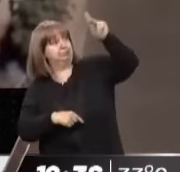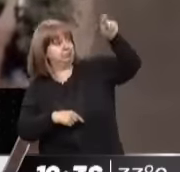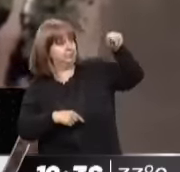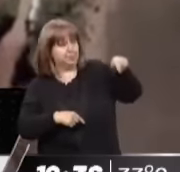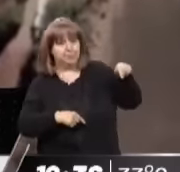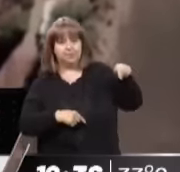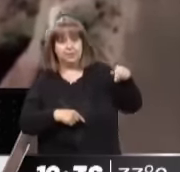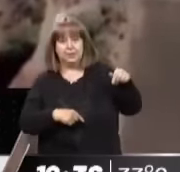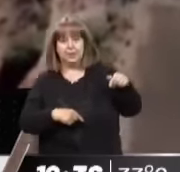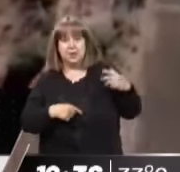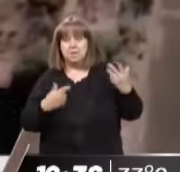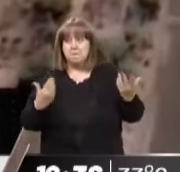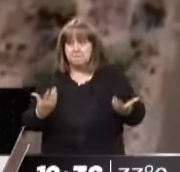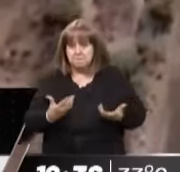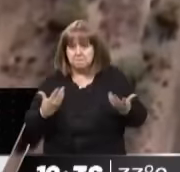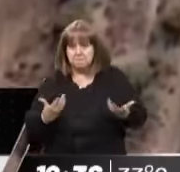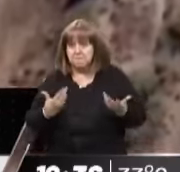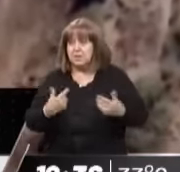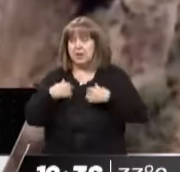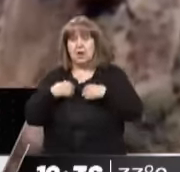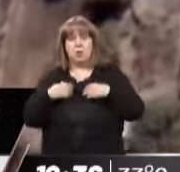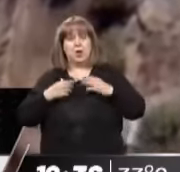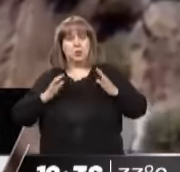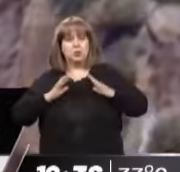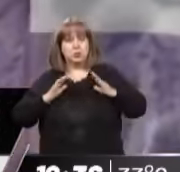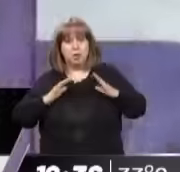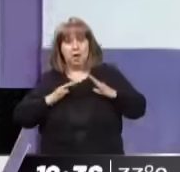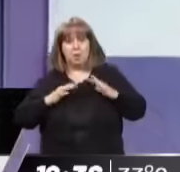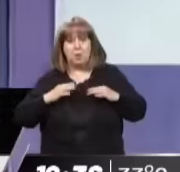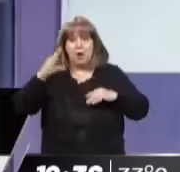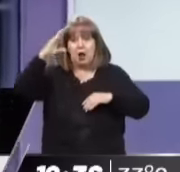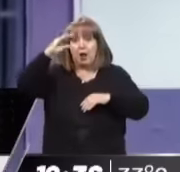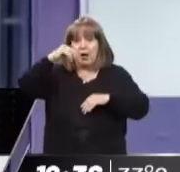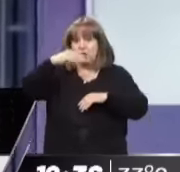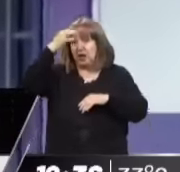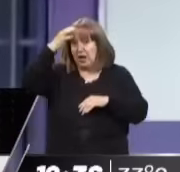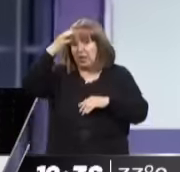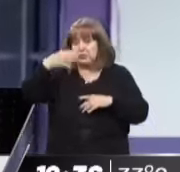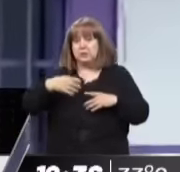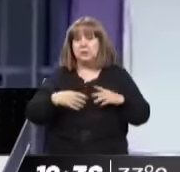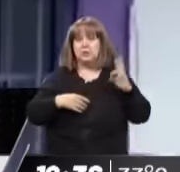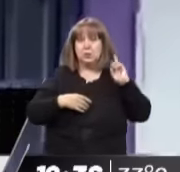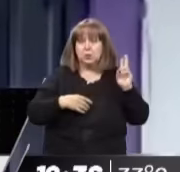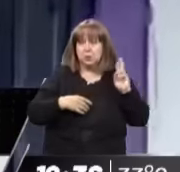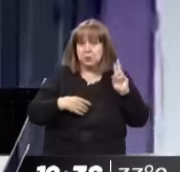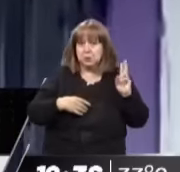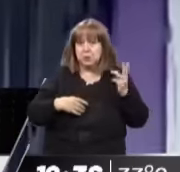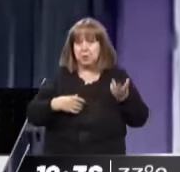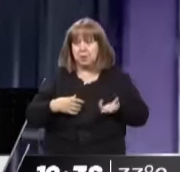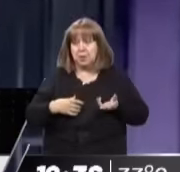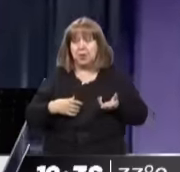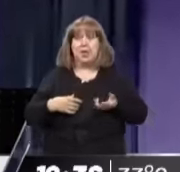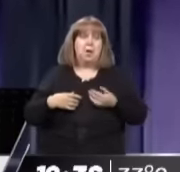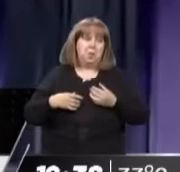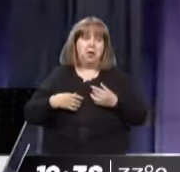dan testimonio de esto. Sí. Al sentir ruido se asustan, eran ya las 12 de la noche, aproximadamente, se van hasta su casa, que está a